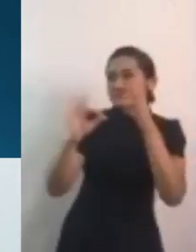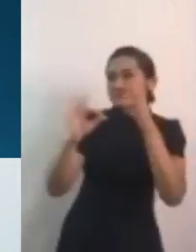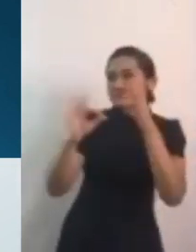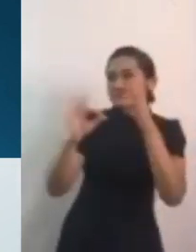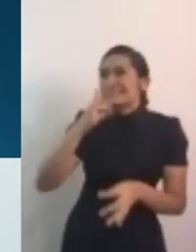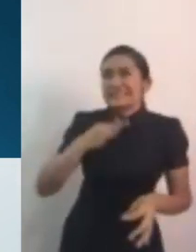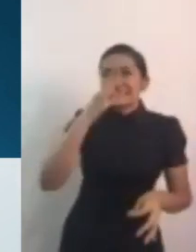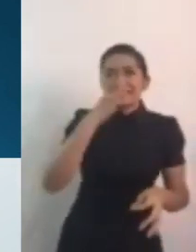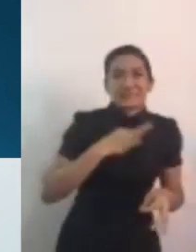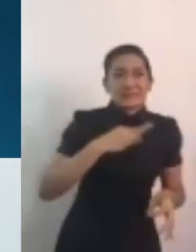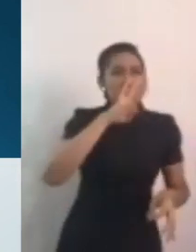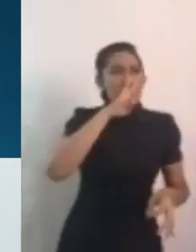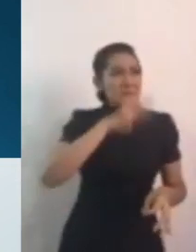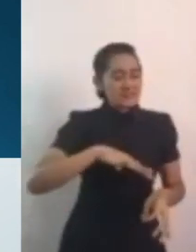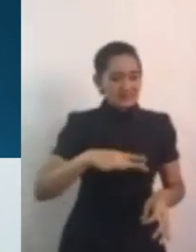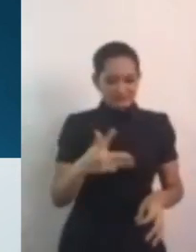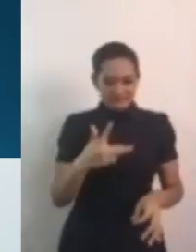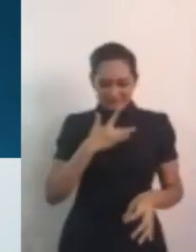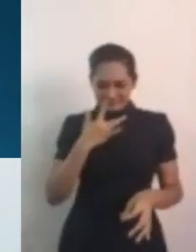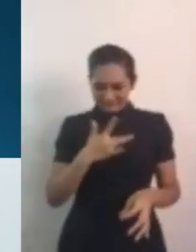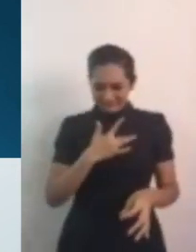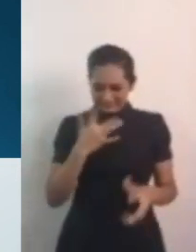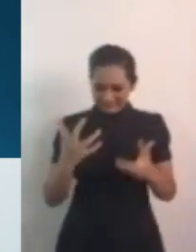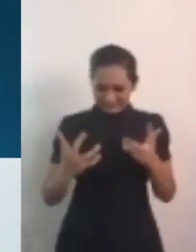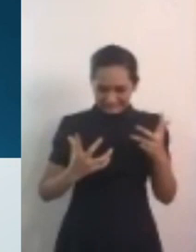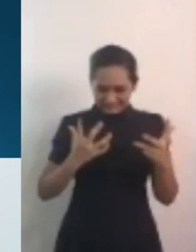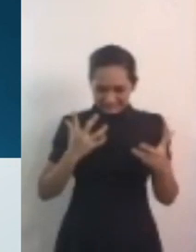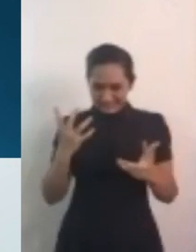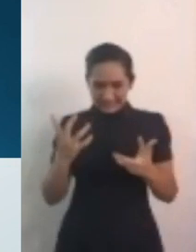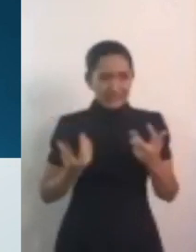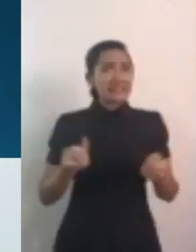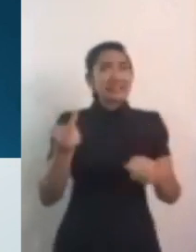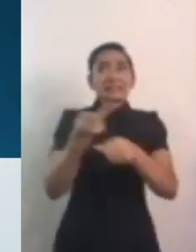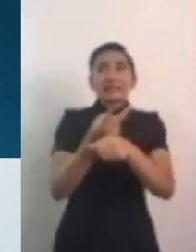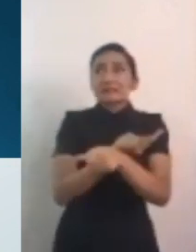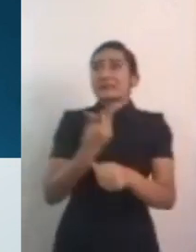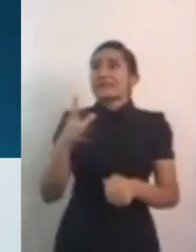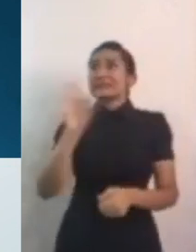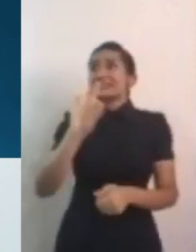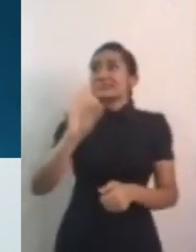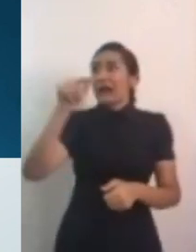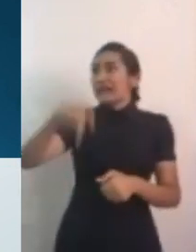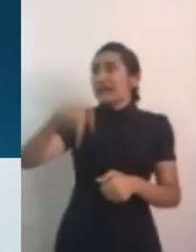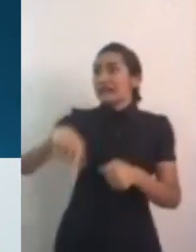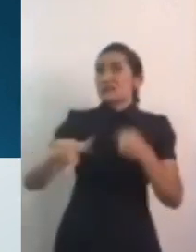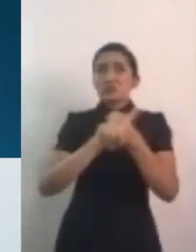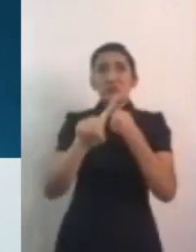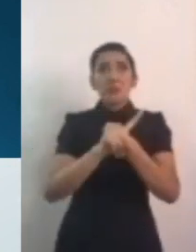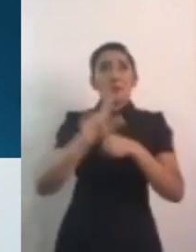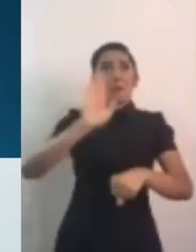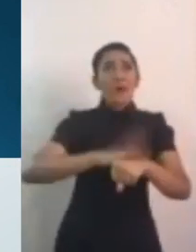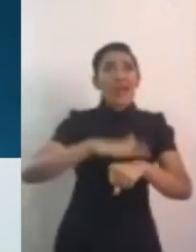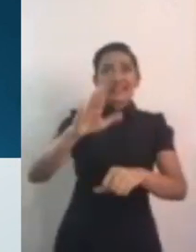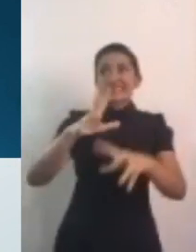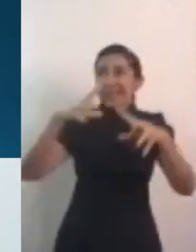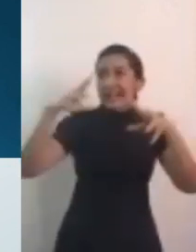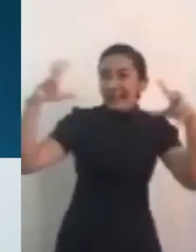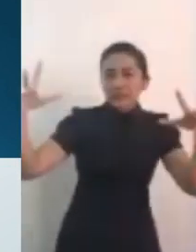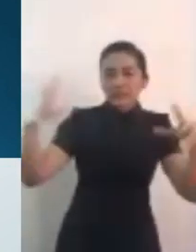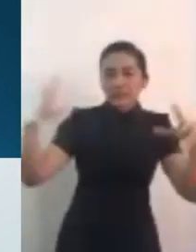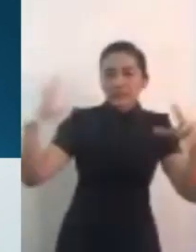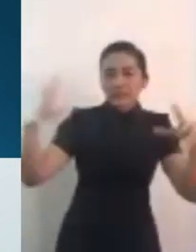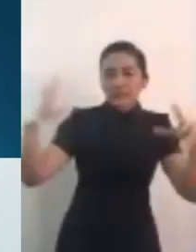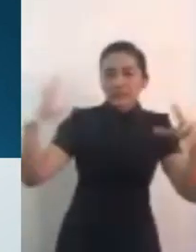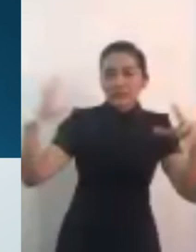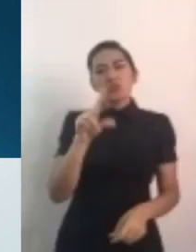esta sensación generalizada de que las cosas se están agravando aún más. Y no es tanto porque se estén agravando, sino